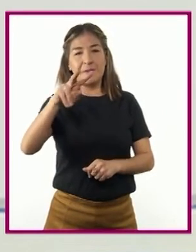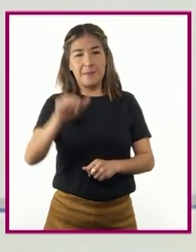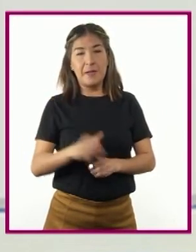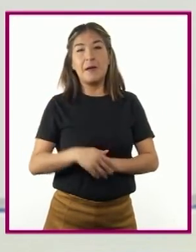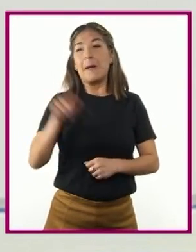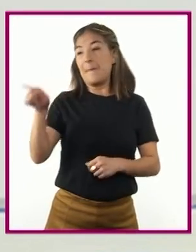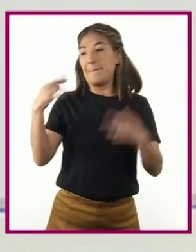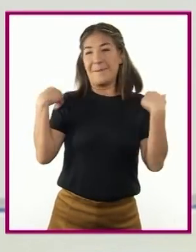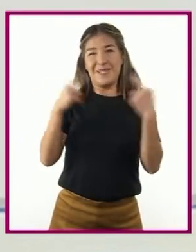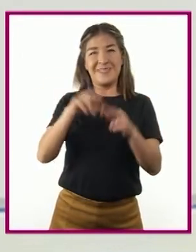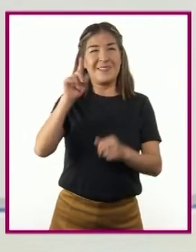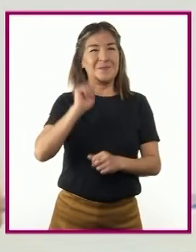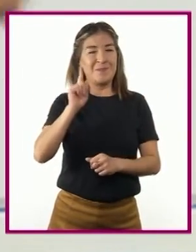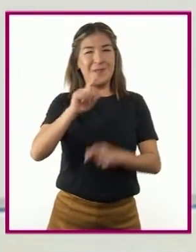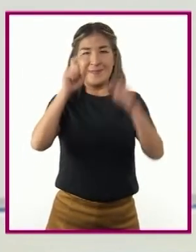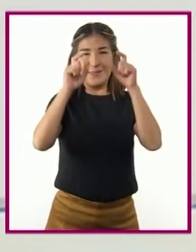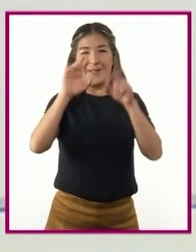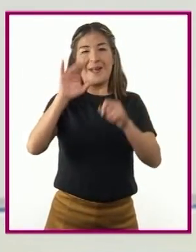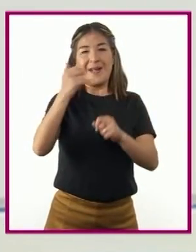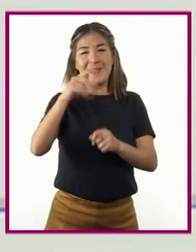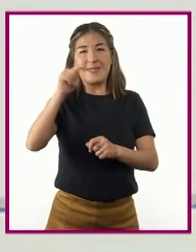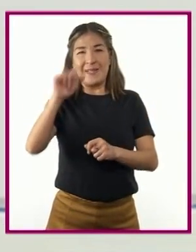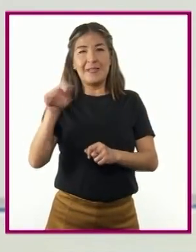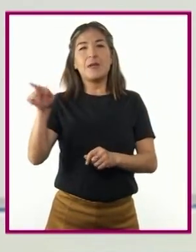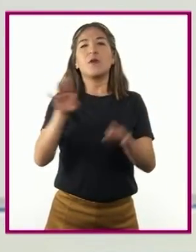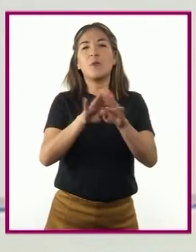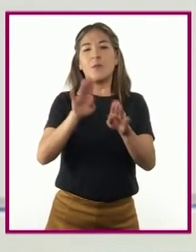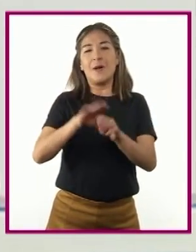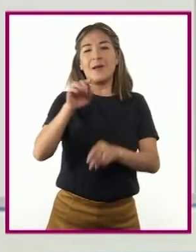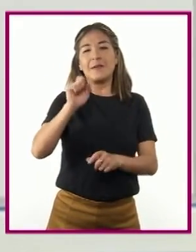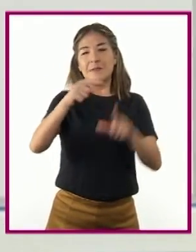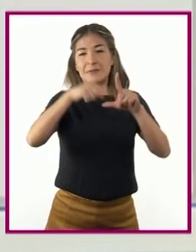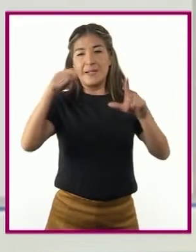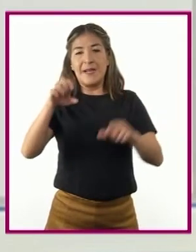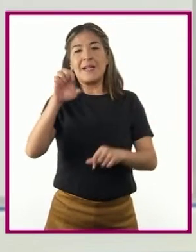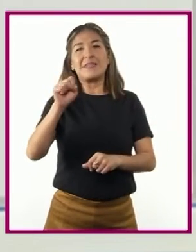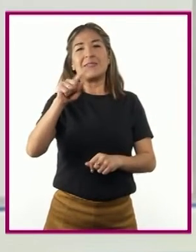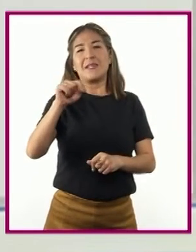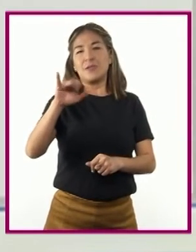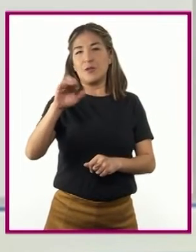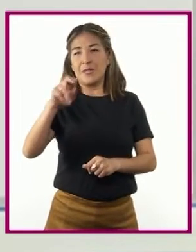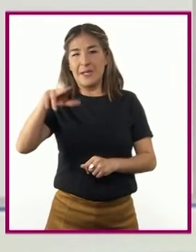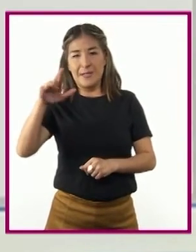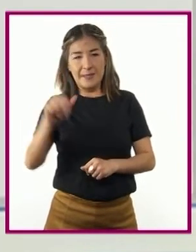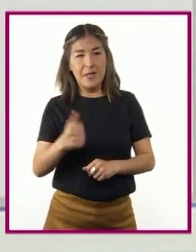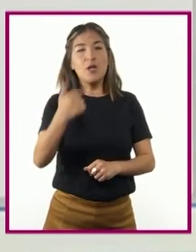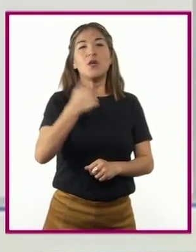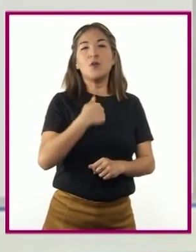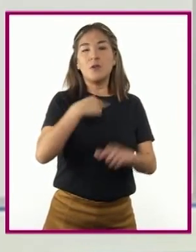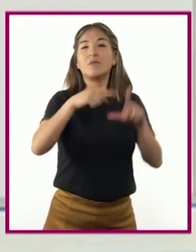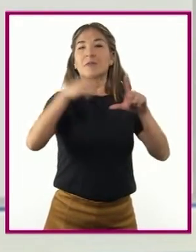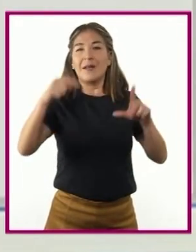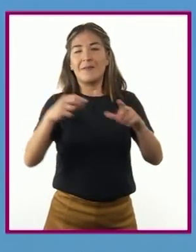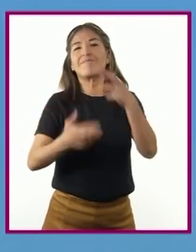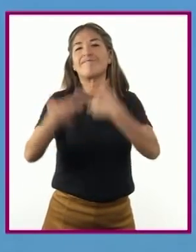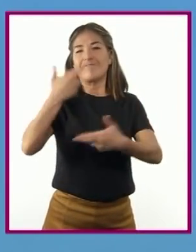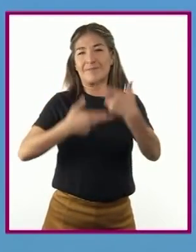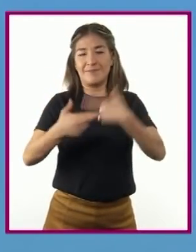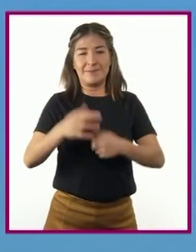Cayetana escogió los datos de la gráfica estacionaria y yo seleccioné información de la gráfica